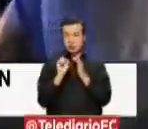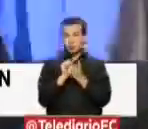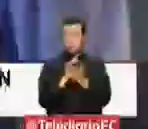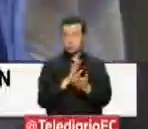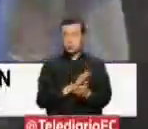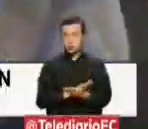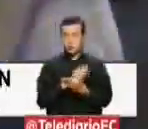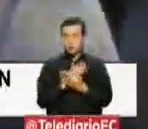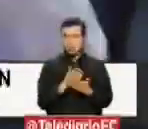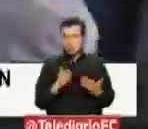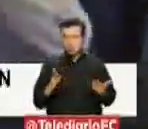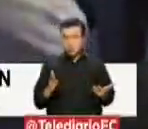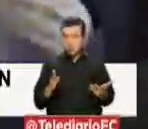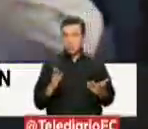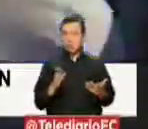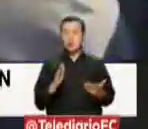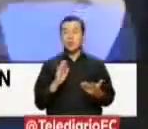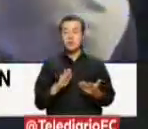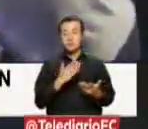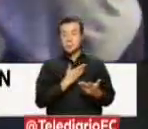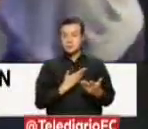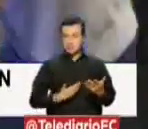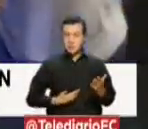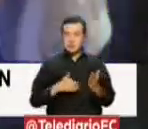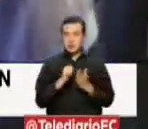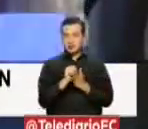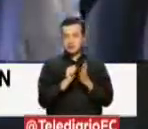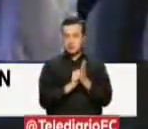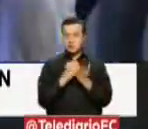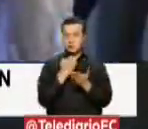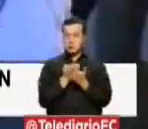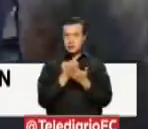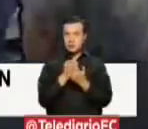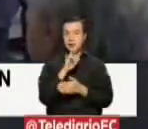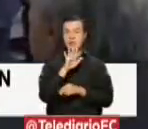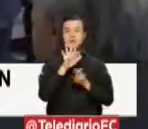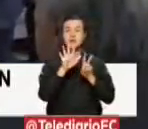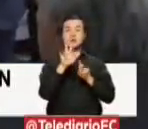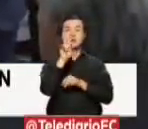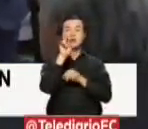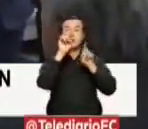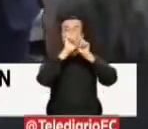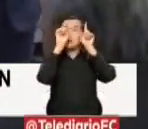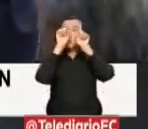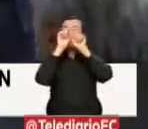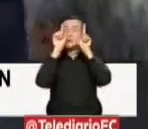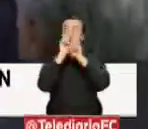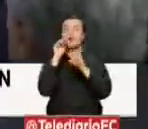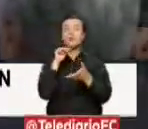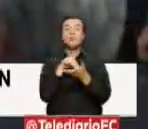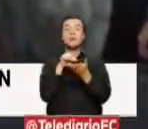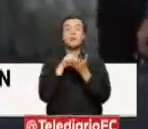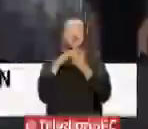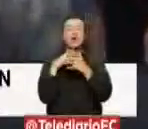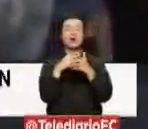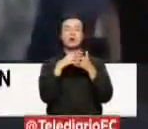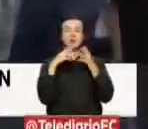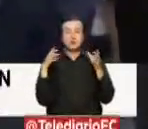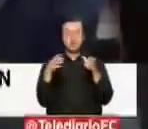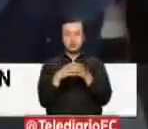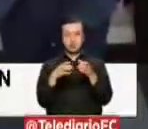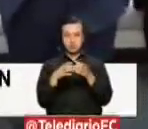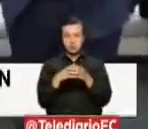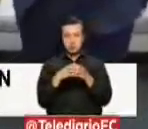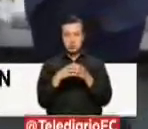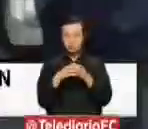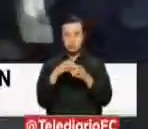La agenda económica del jefe de Estado incluyó además un acercamiento con 72 empresarios integrantes de la America's Society, Council